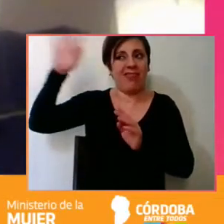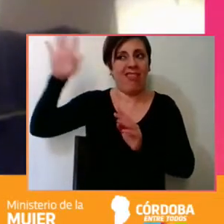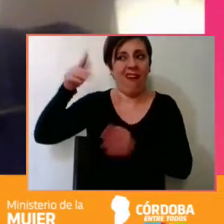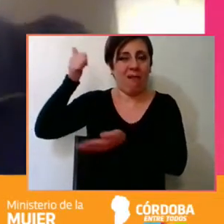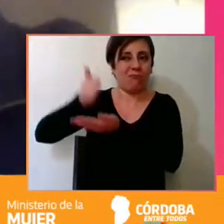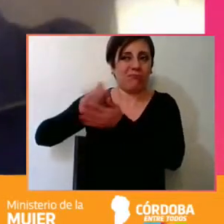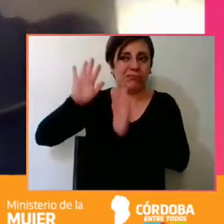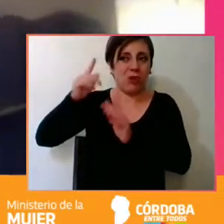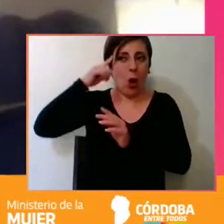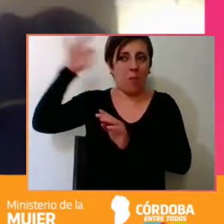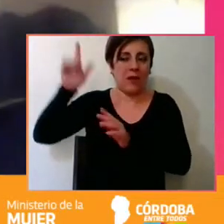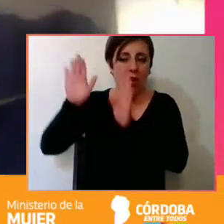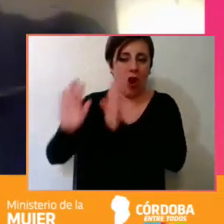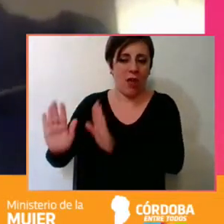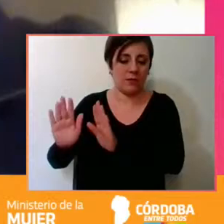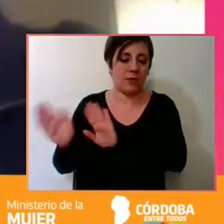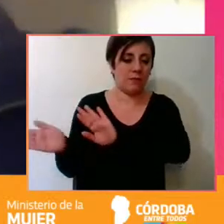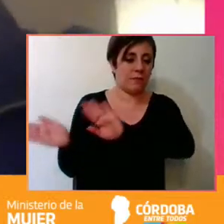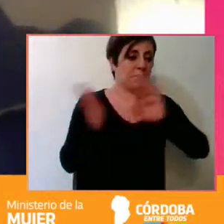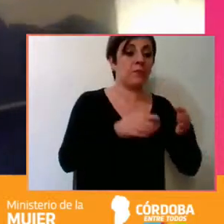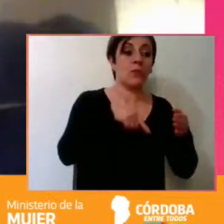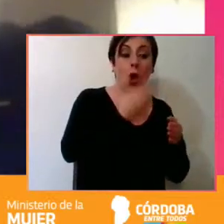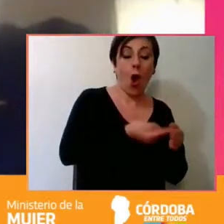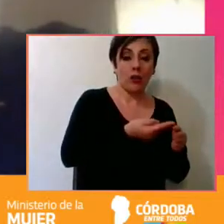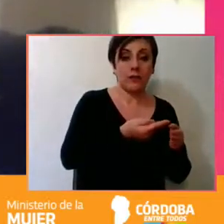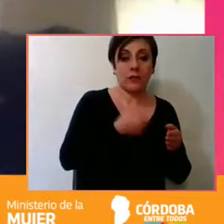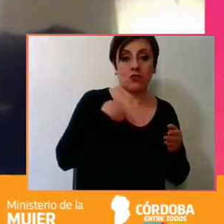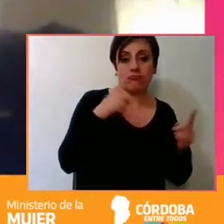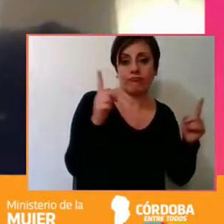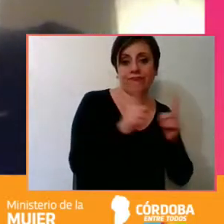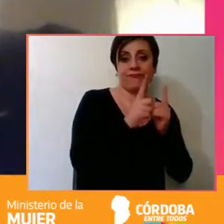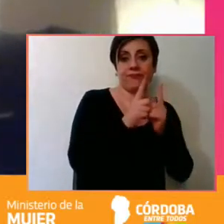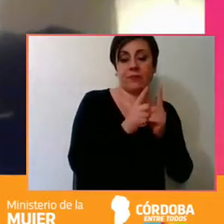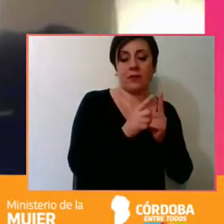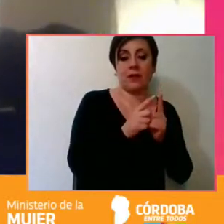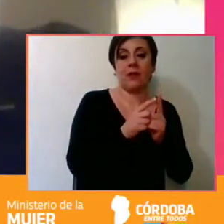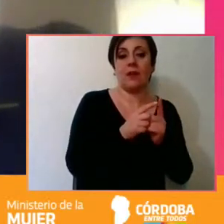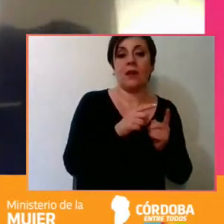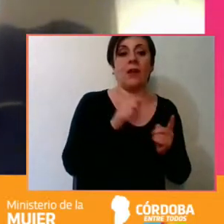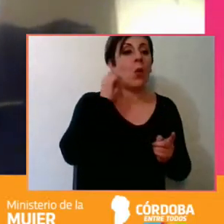está otra postura, y yo la voy a resumir con una frase que se dijo en Guatemala: